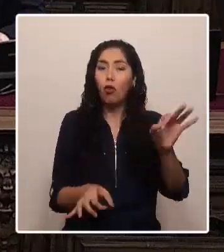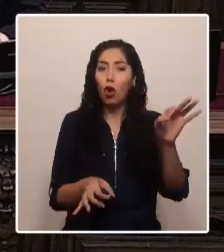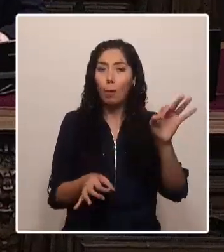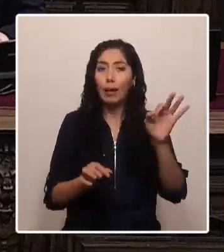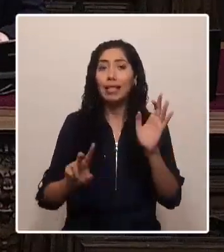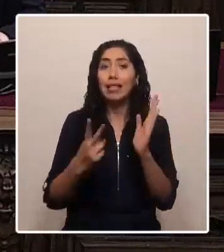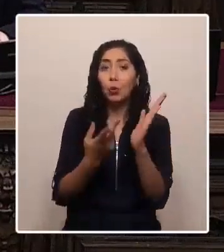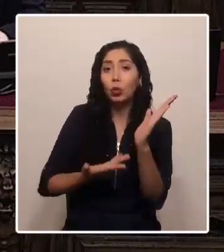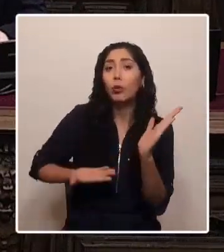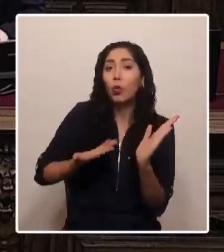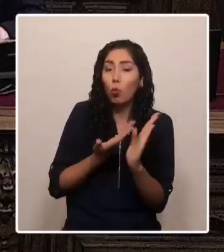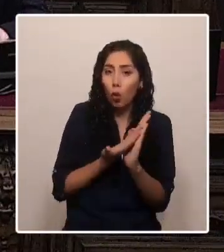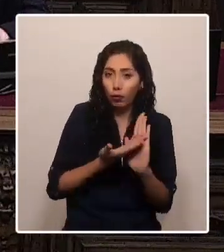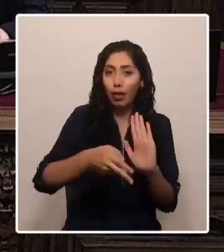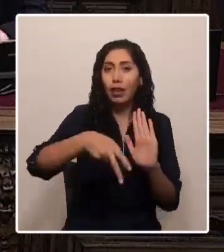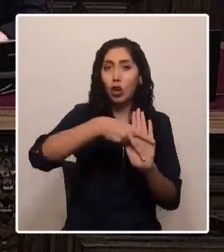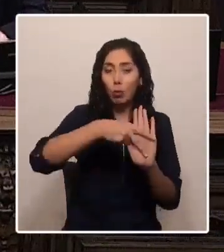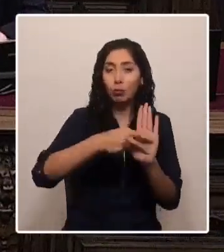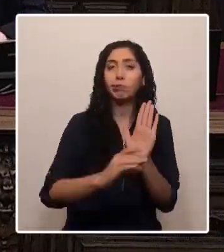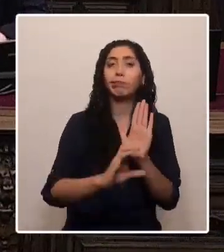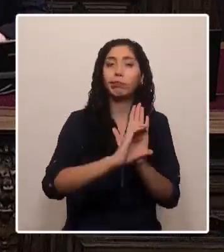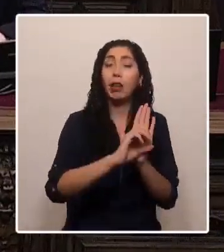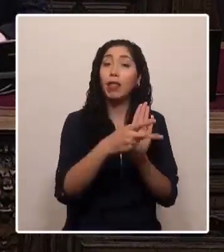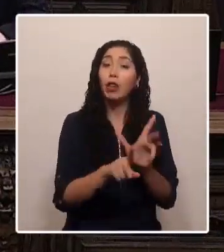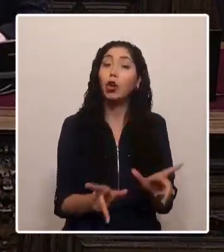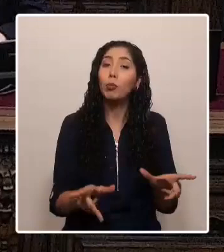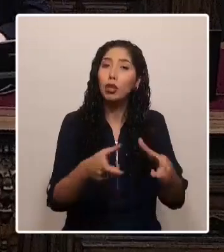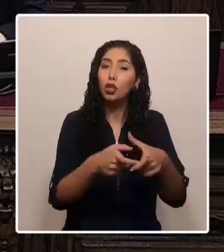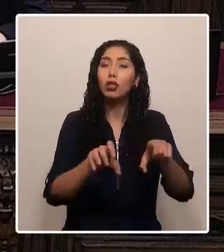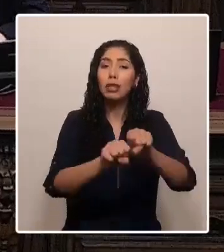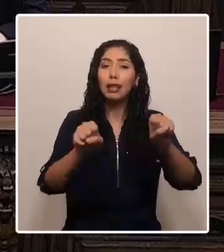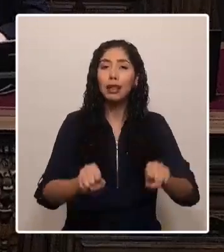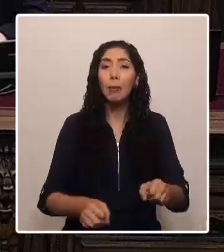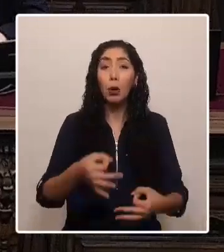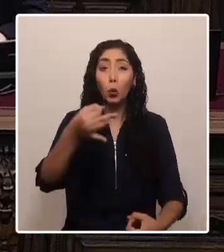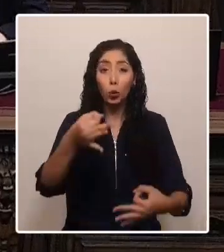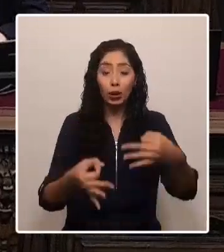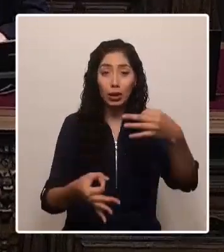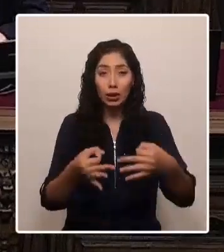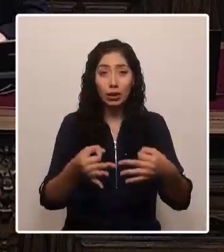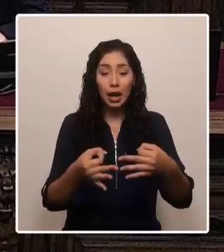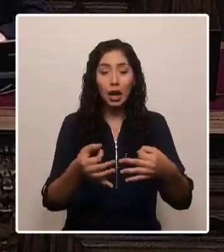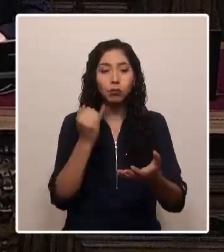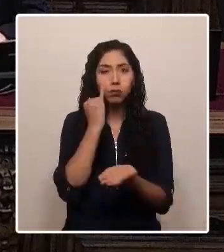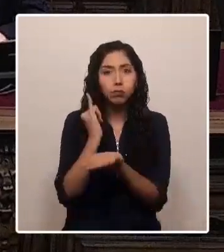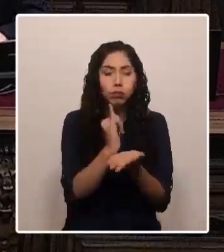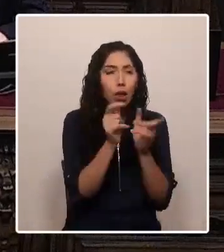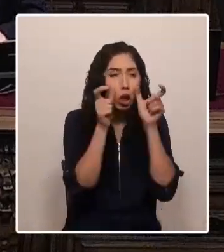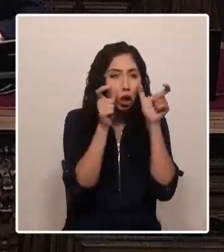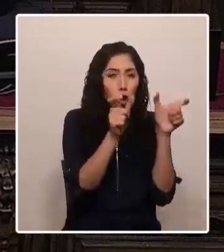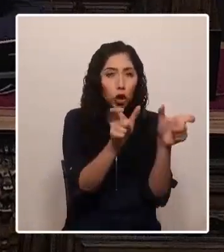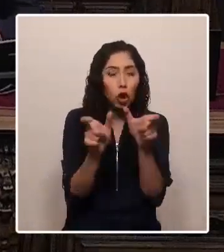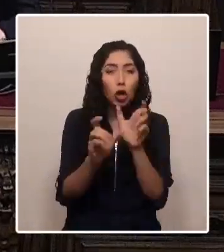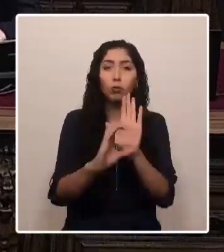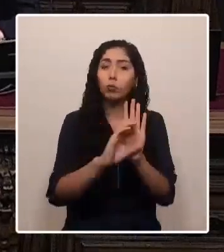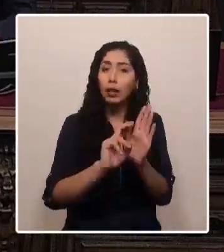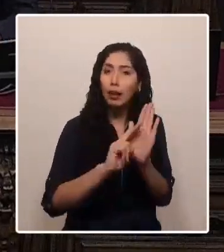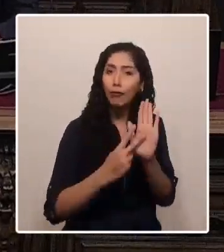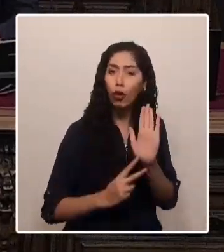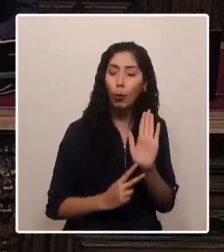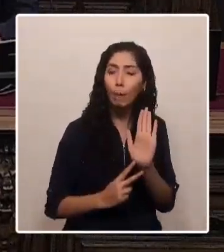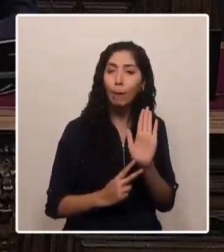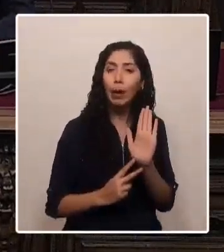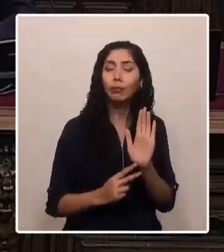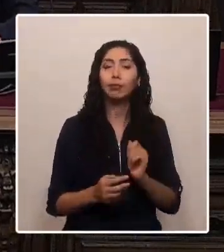propuesta de norma constitucional de la Comisión sobre Sistemas de Justicia, órganos autónomos de control y reforma constitucional, recaído en las